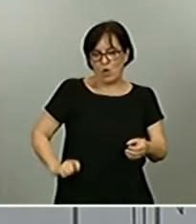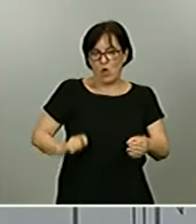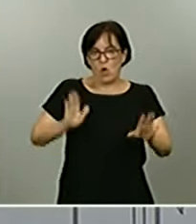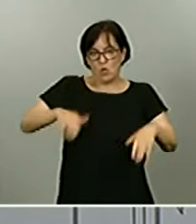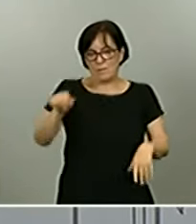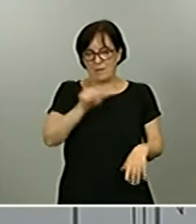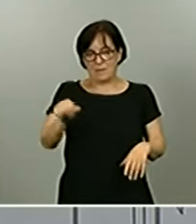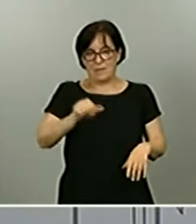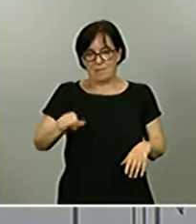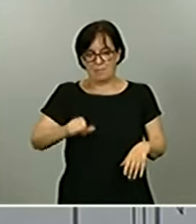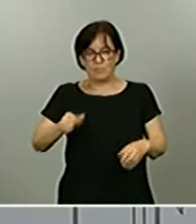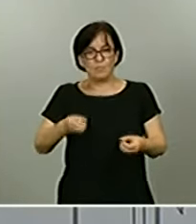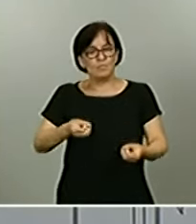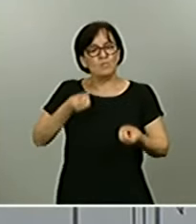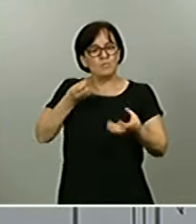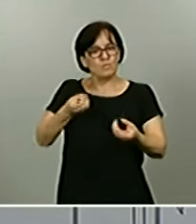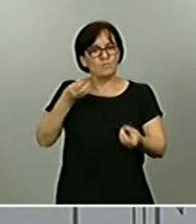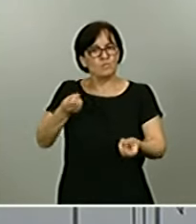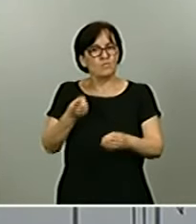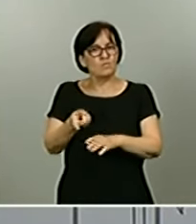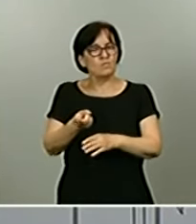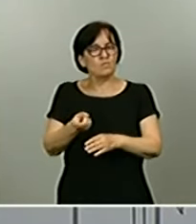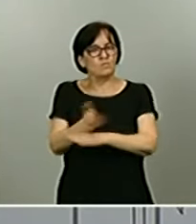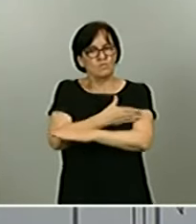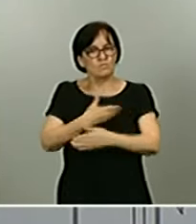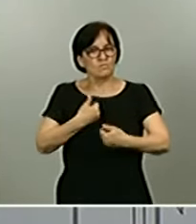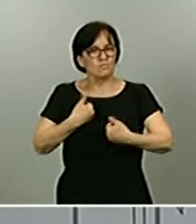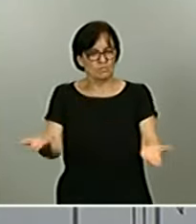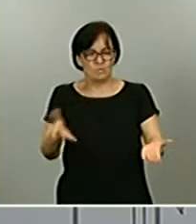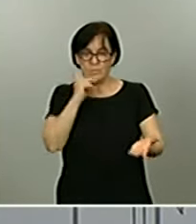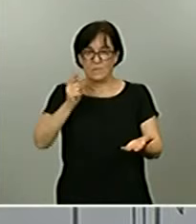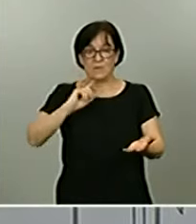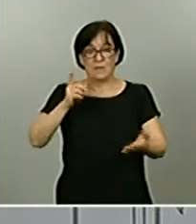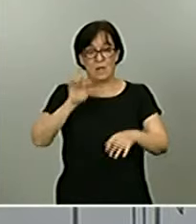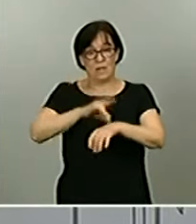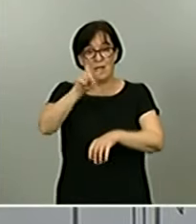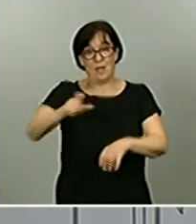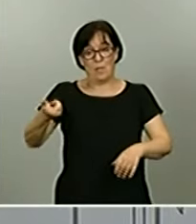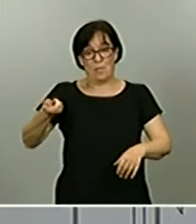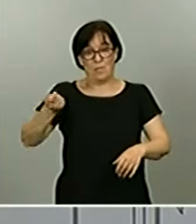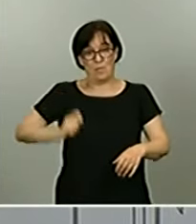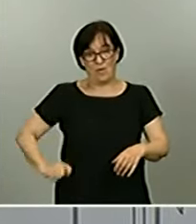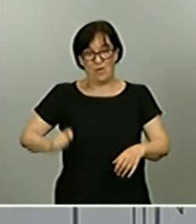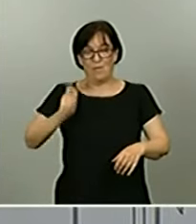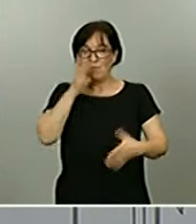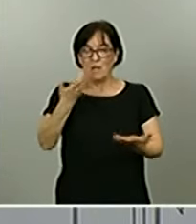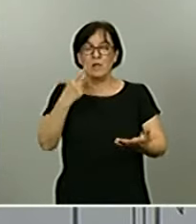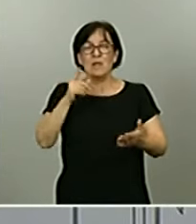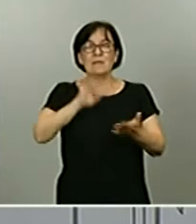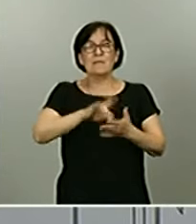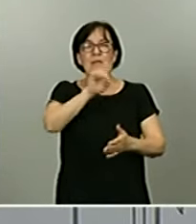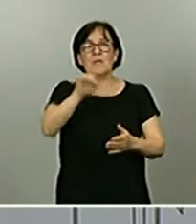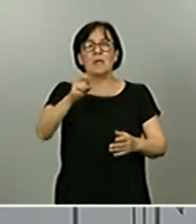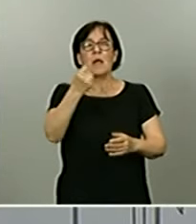notificación muy precoz de los datos de los profesionales de las últimas semanas. Sabemos que desde el día 11 se han notificado